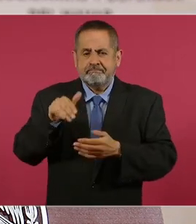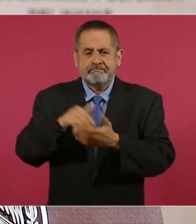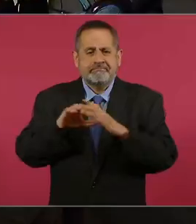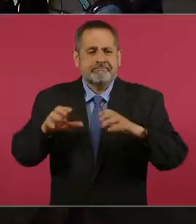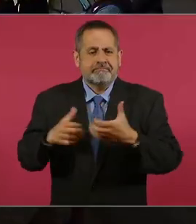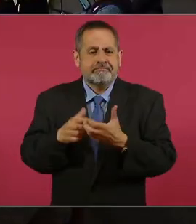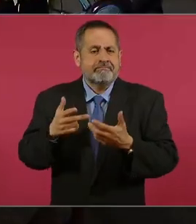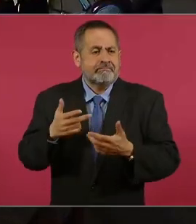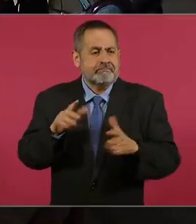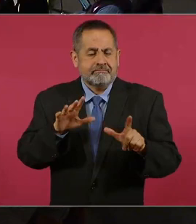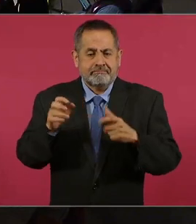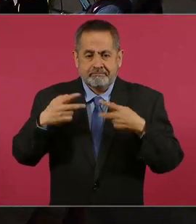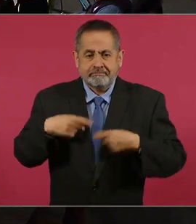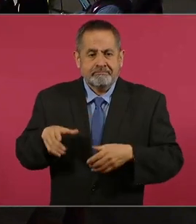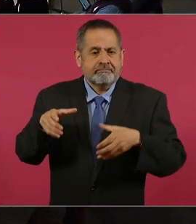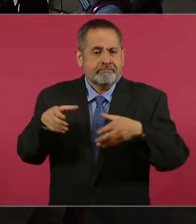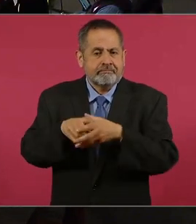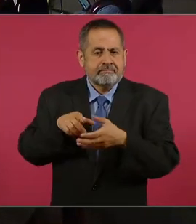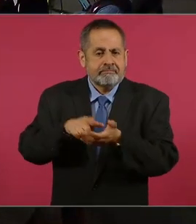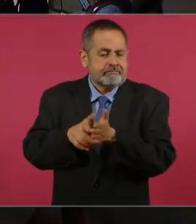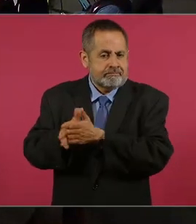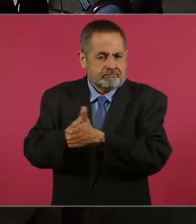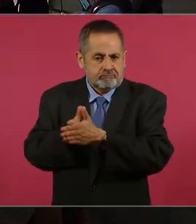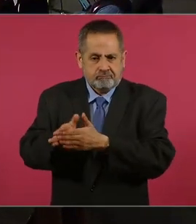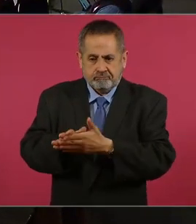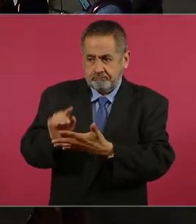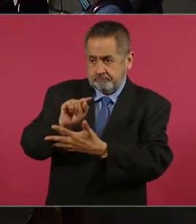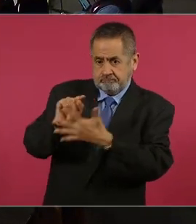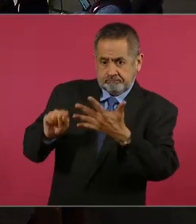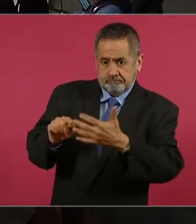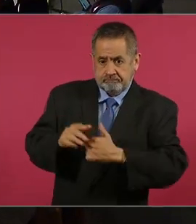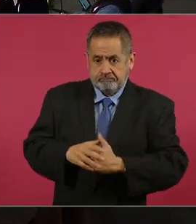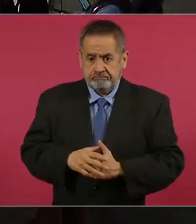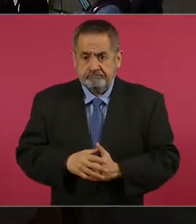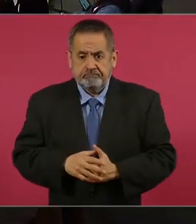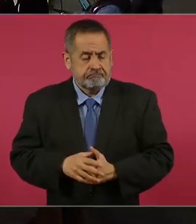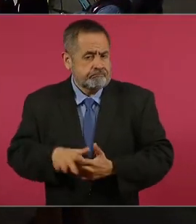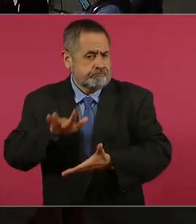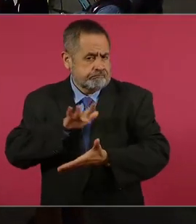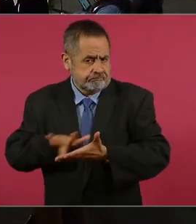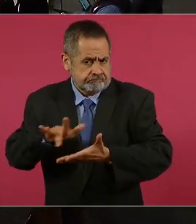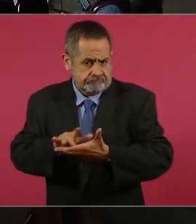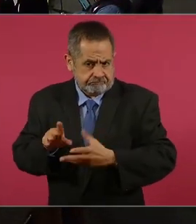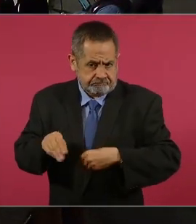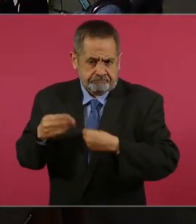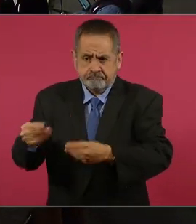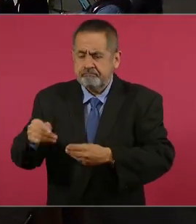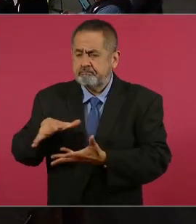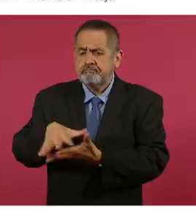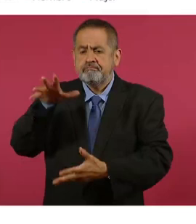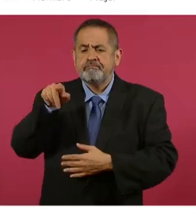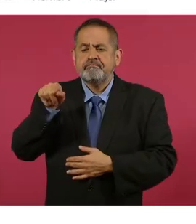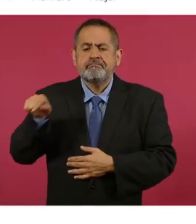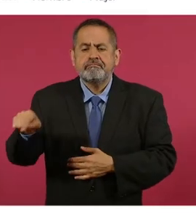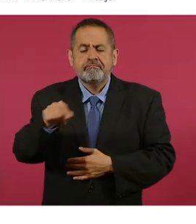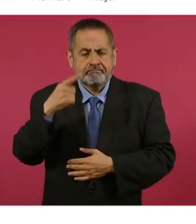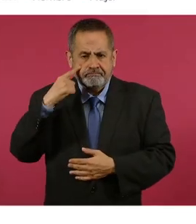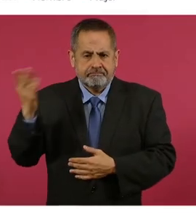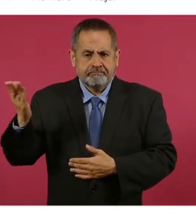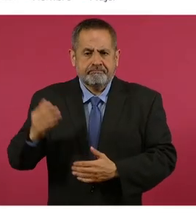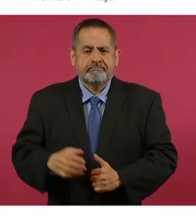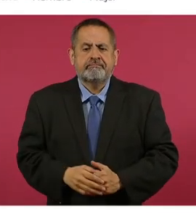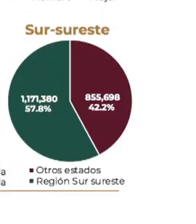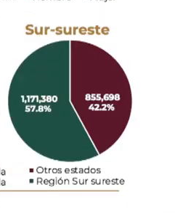16,700 productores de cacao. La mayor parte de los apoyos de Producción para el Bienestar son para productores en